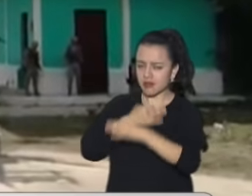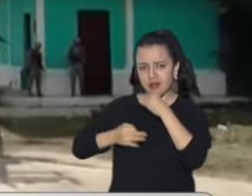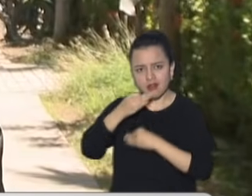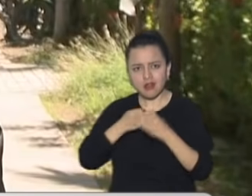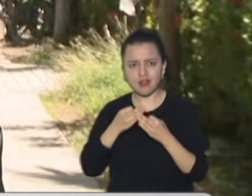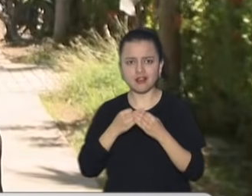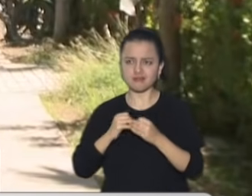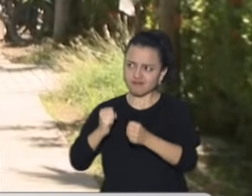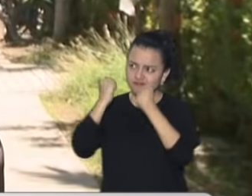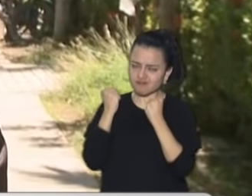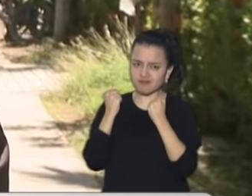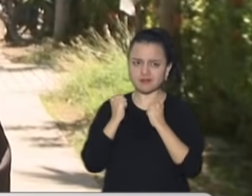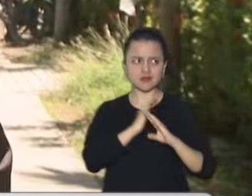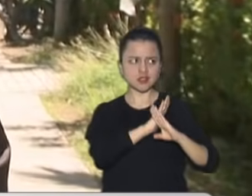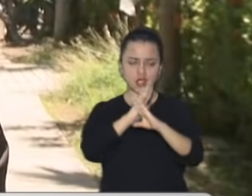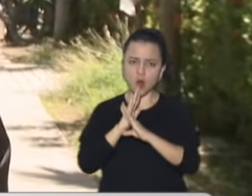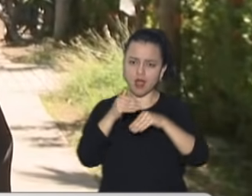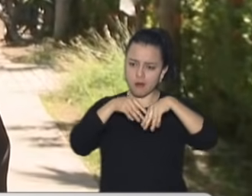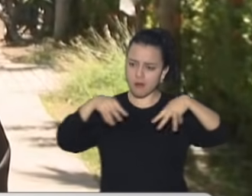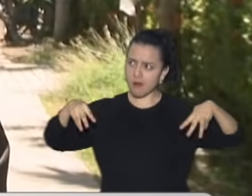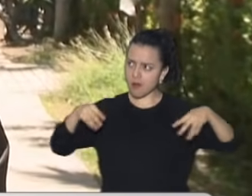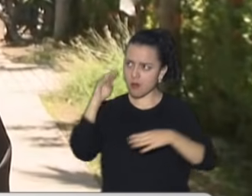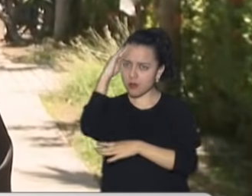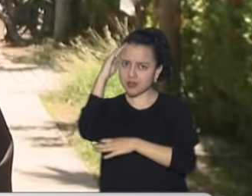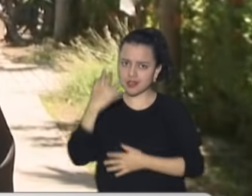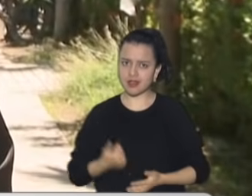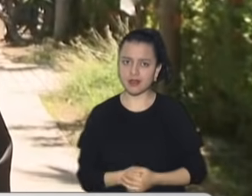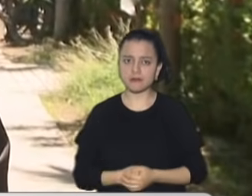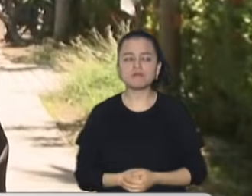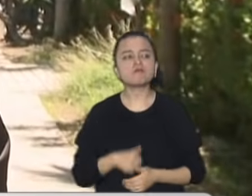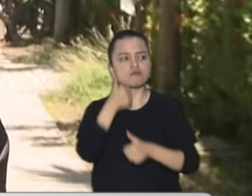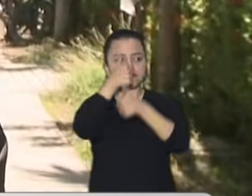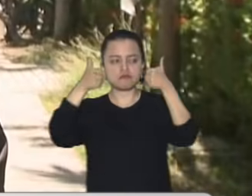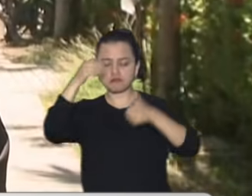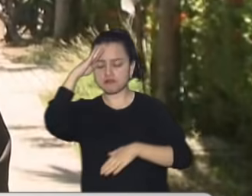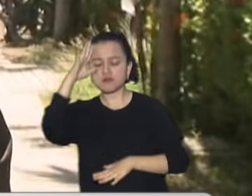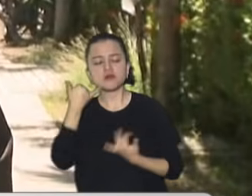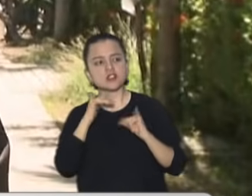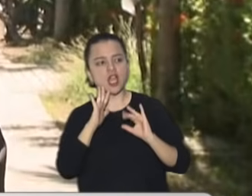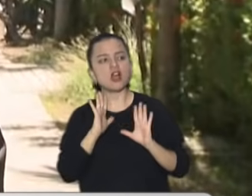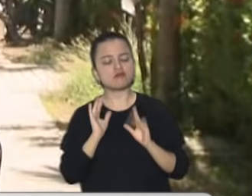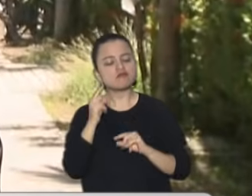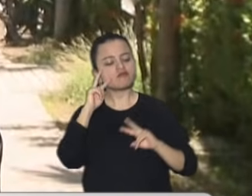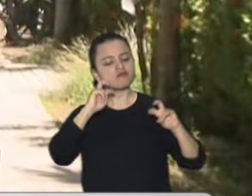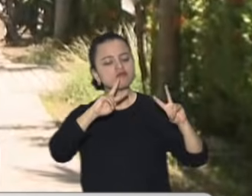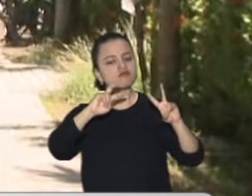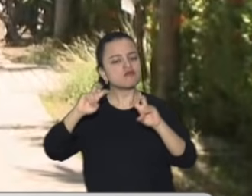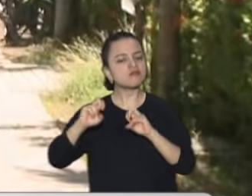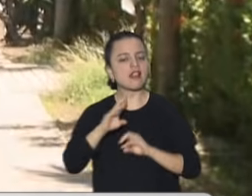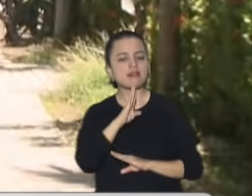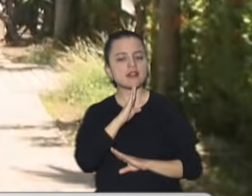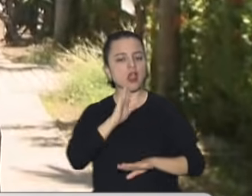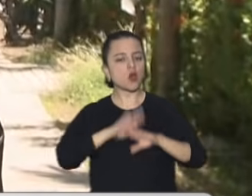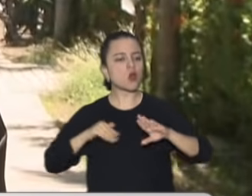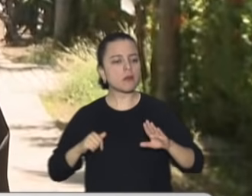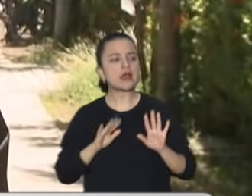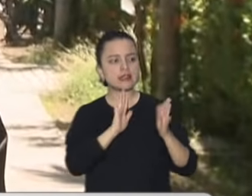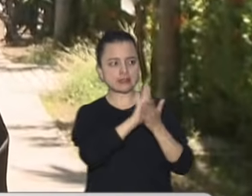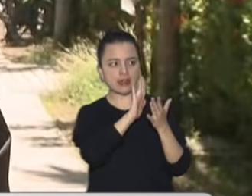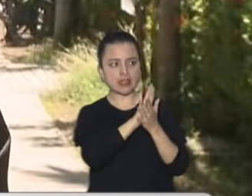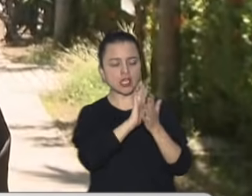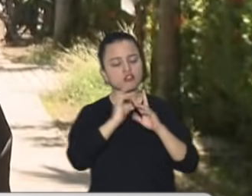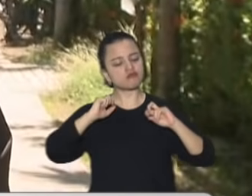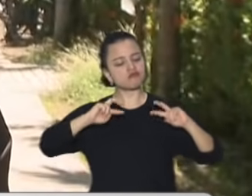fuerza. Entre tanto, las autoridades manifestaron que ya están al frente de estas amenazas y que se encuentran en toda